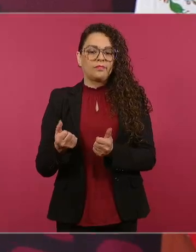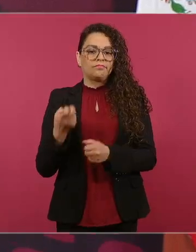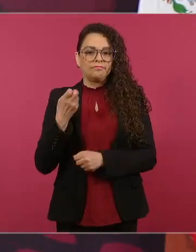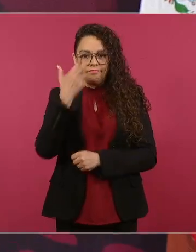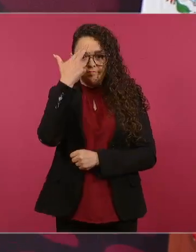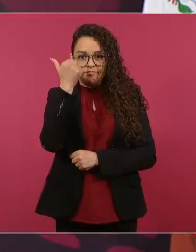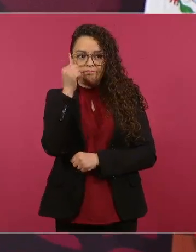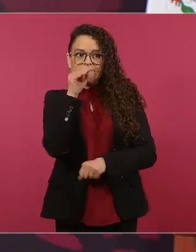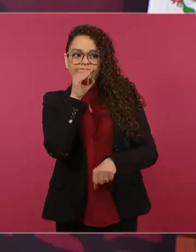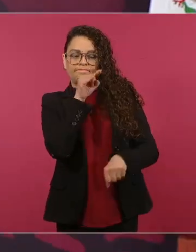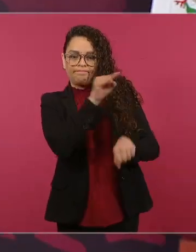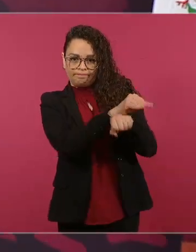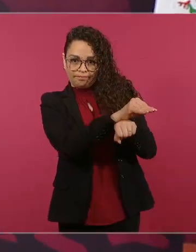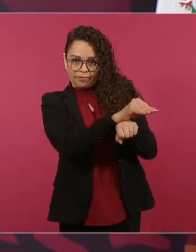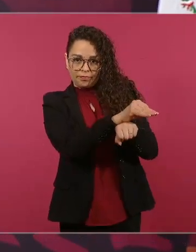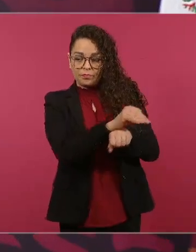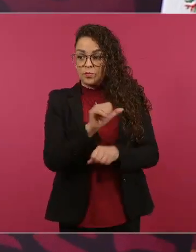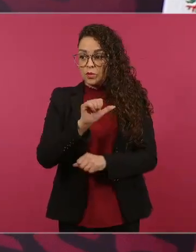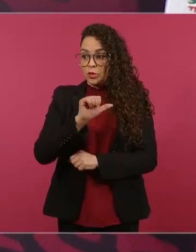otros por miedo,